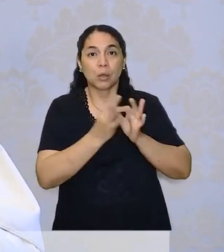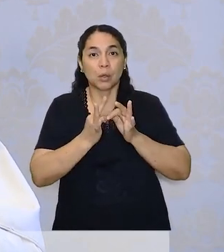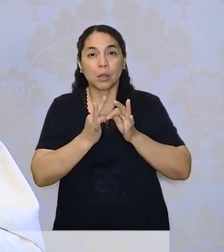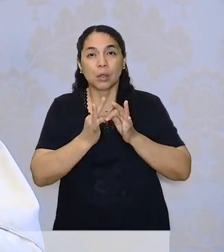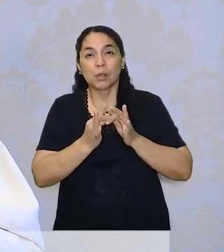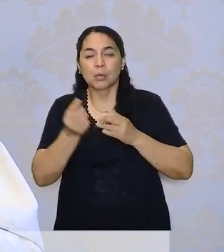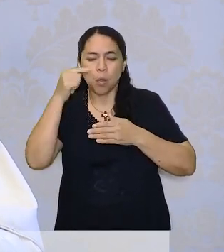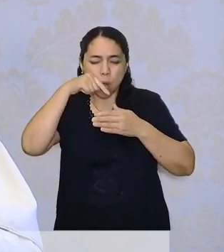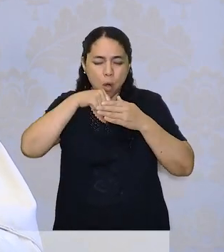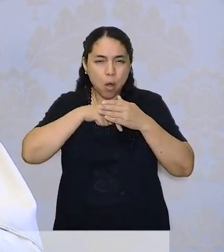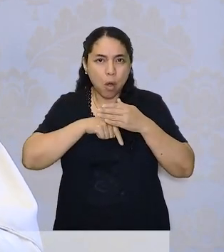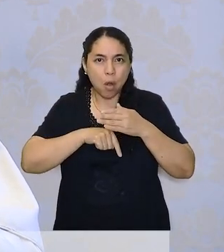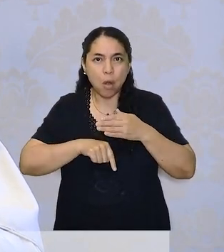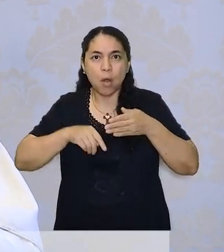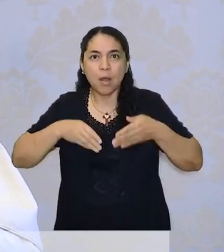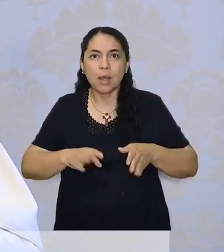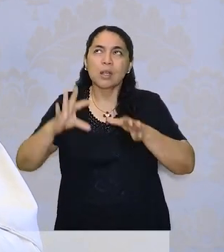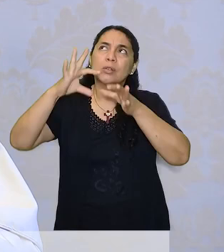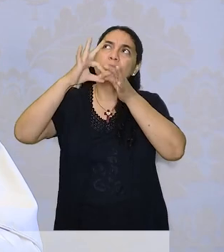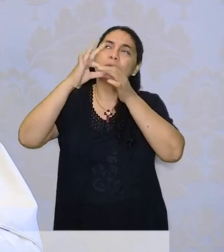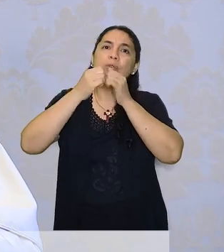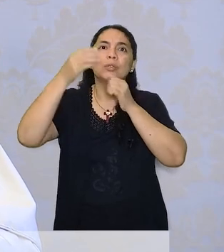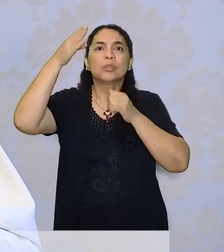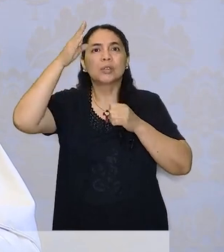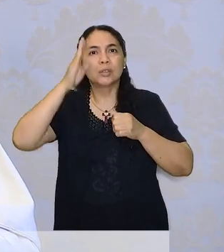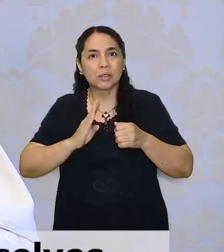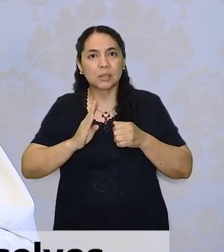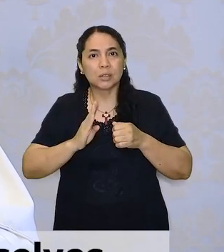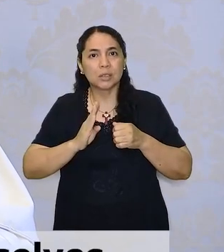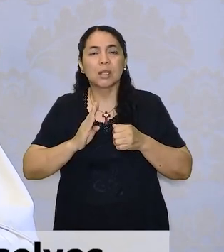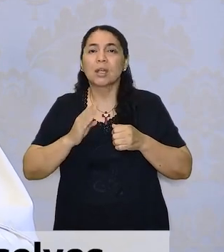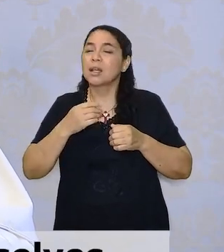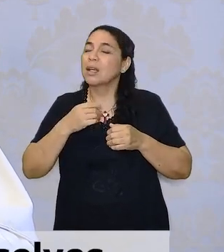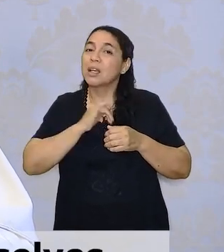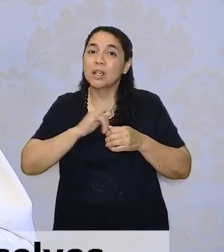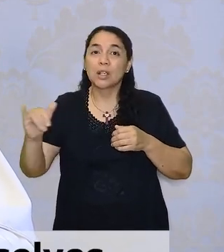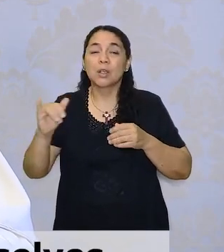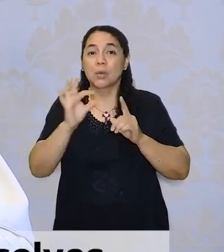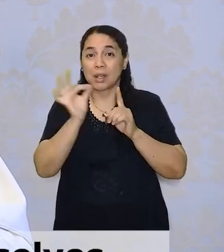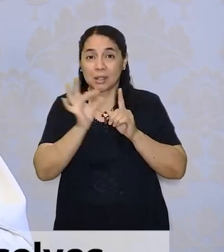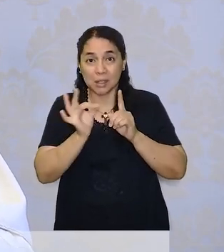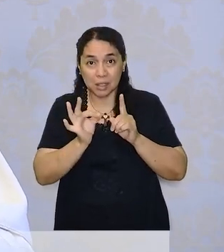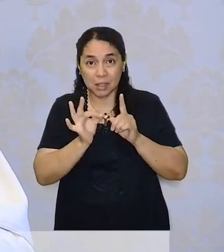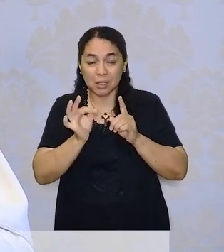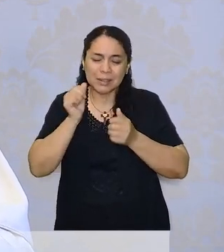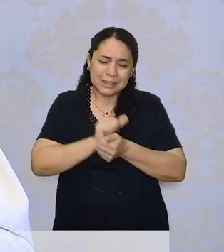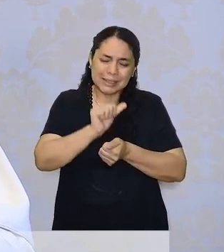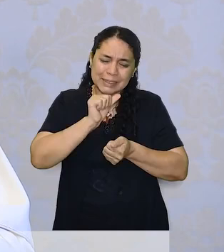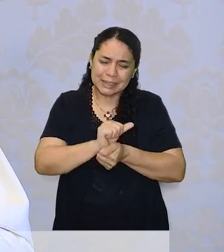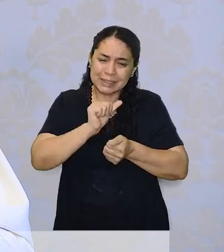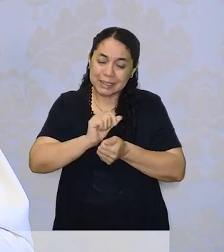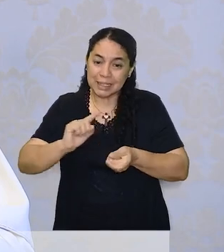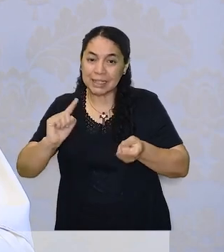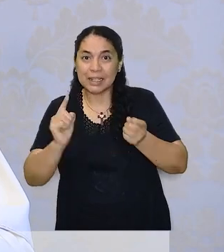fraternidad honda que nace de la unión con Dios, que nace de dejarnos moler como el trigo para poder